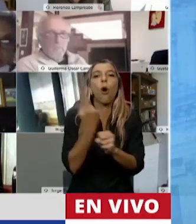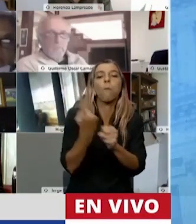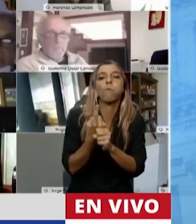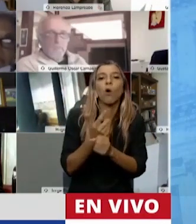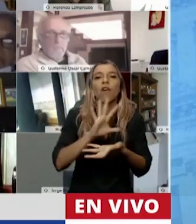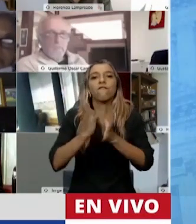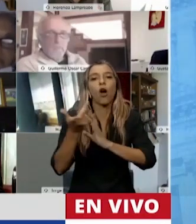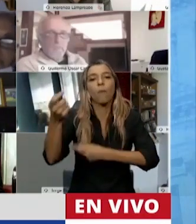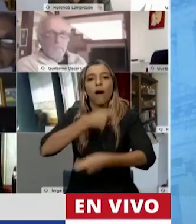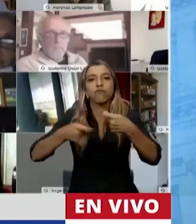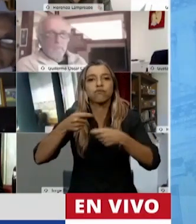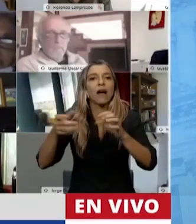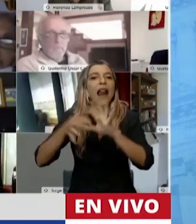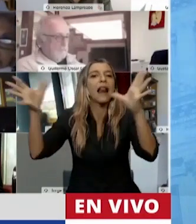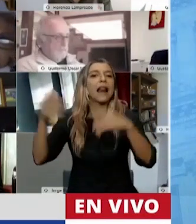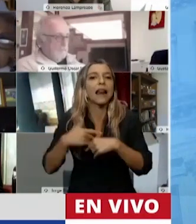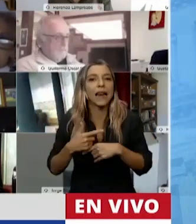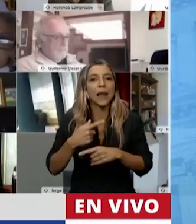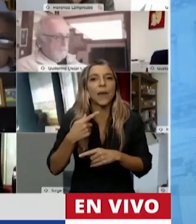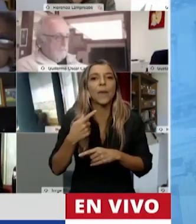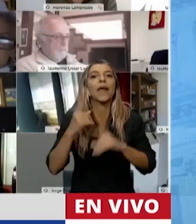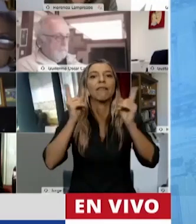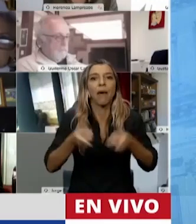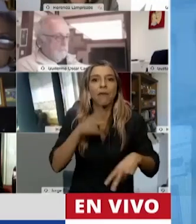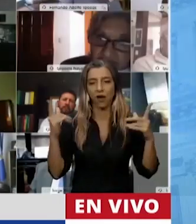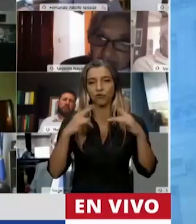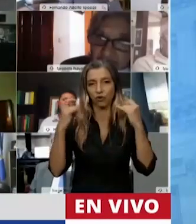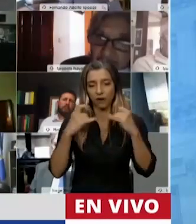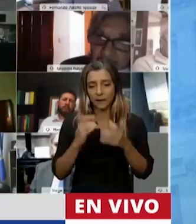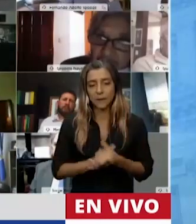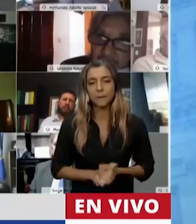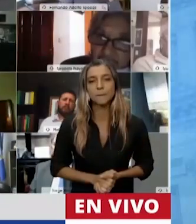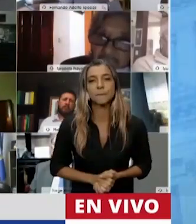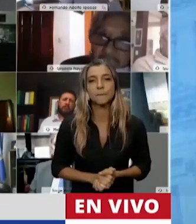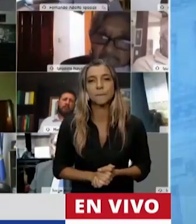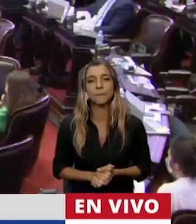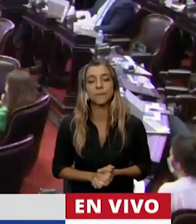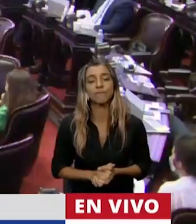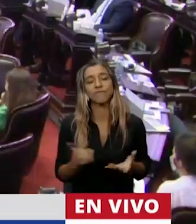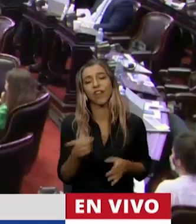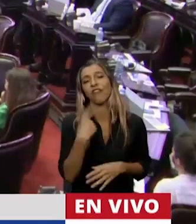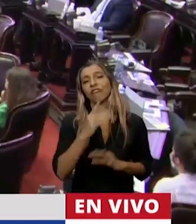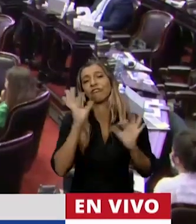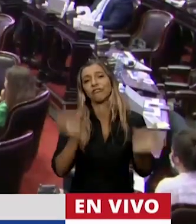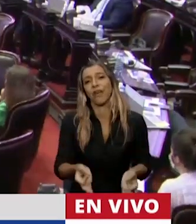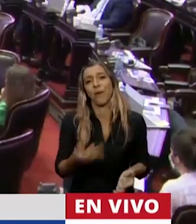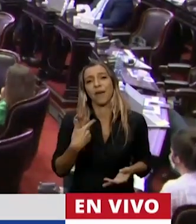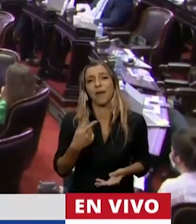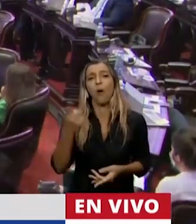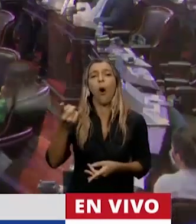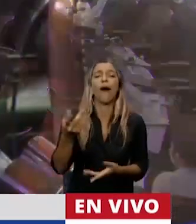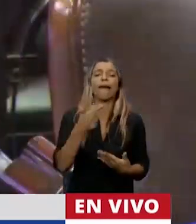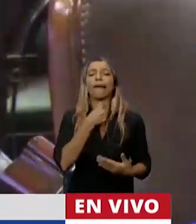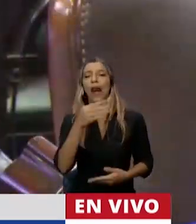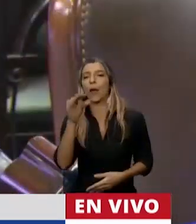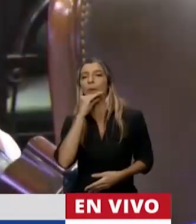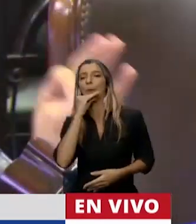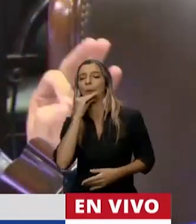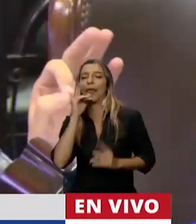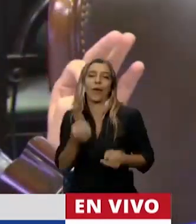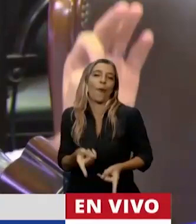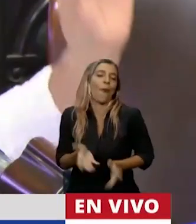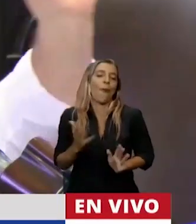neoliberal y ambientalista. Es incompatible. Aunque la mona se vista de seda, mona queda. Y aunque